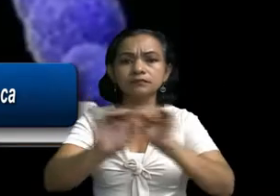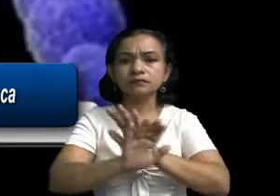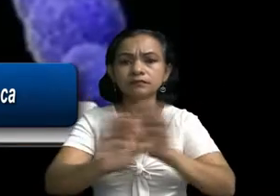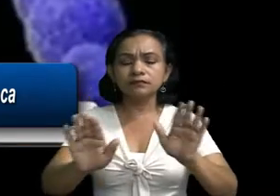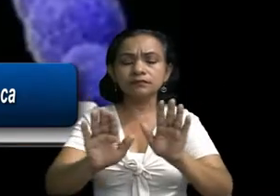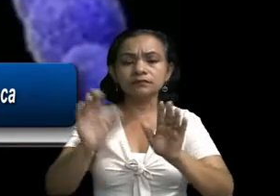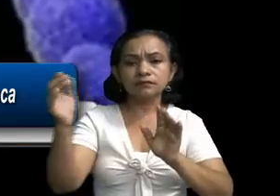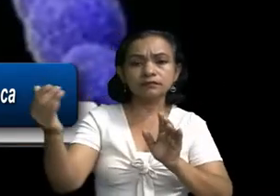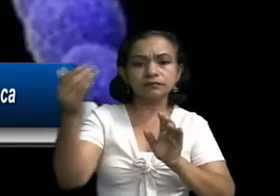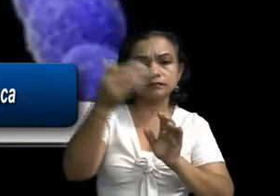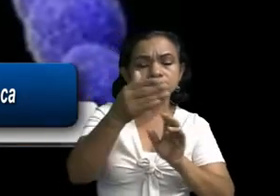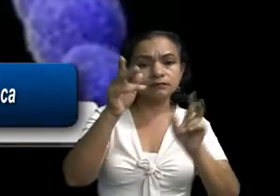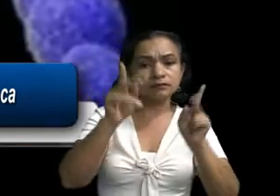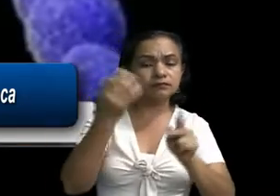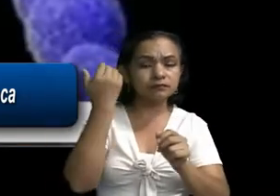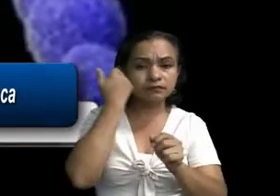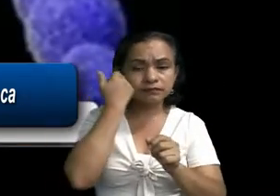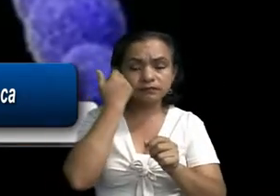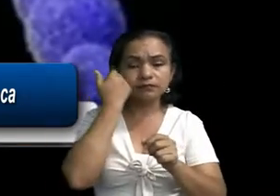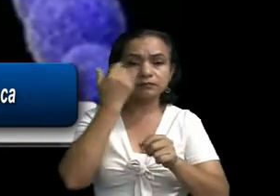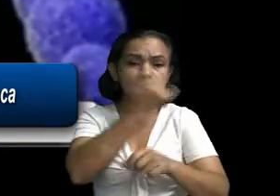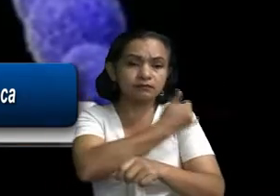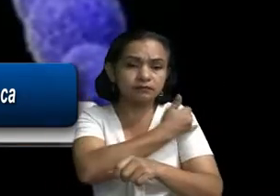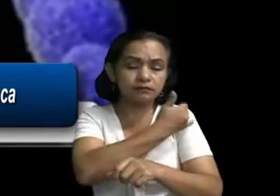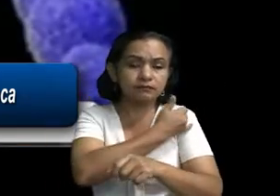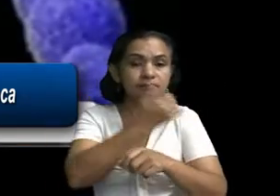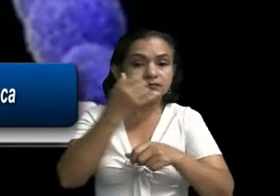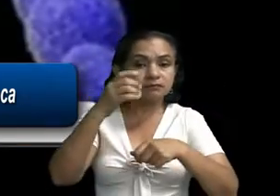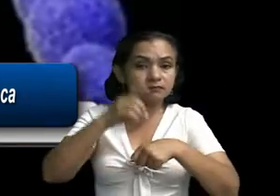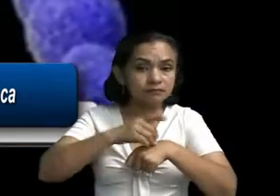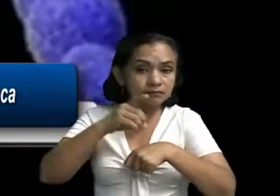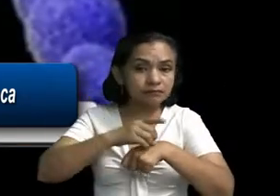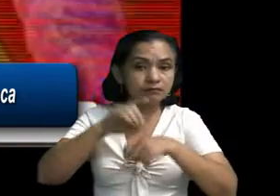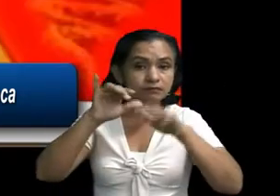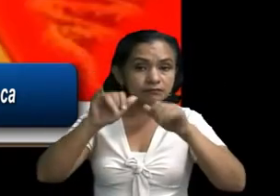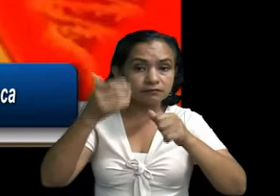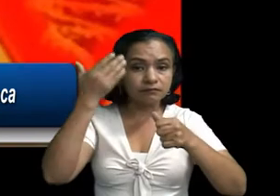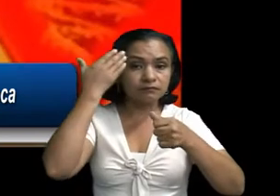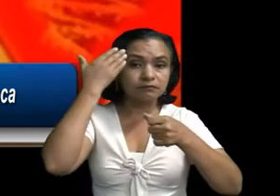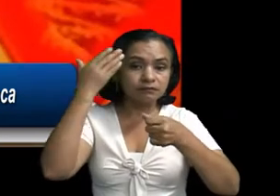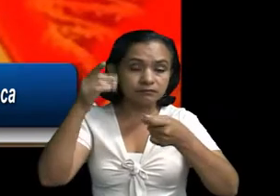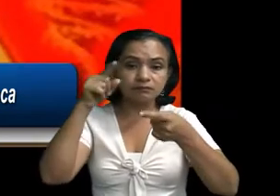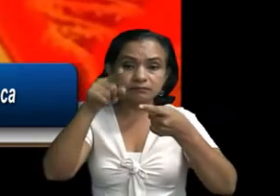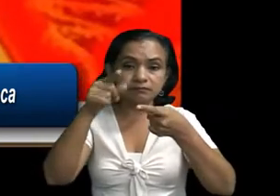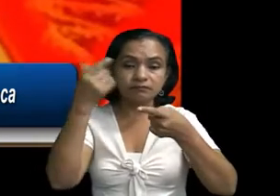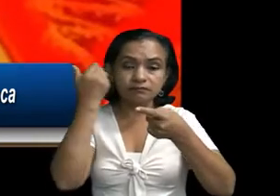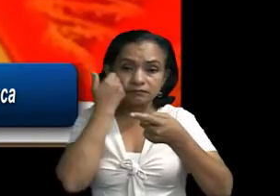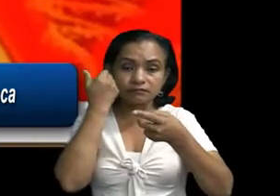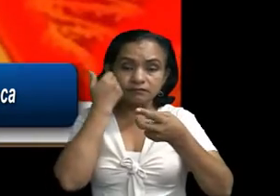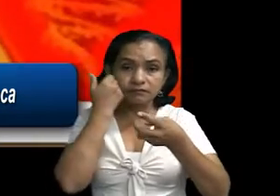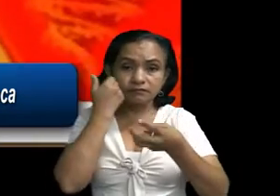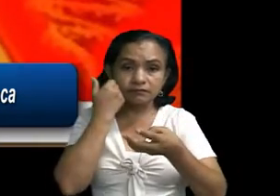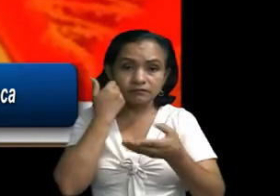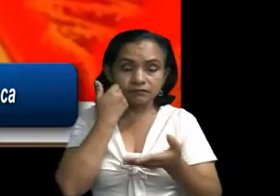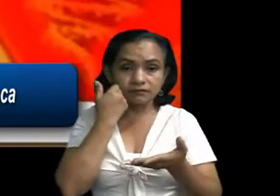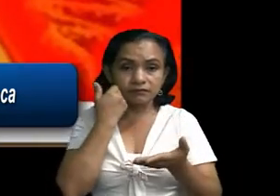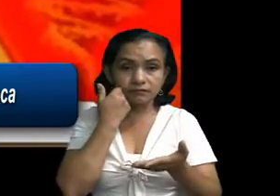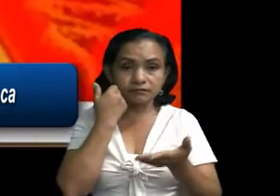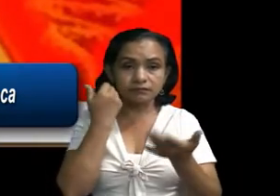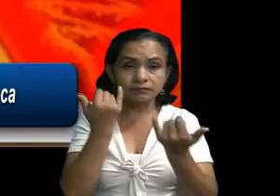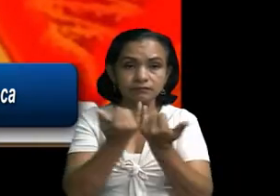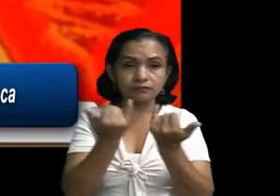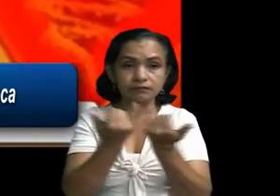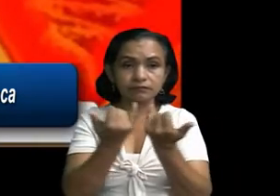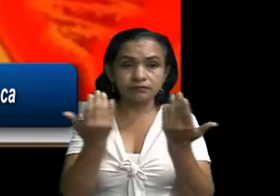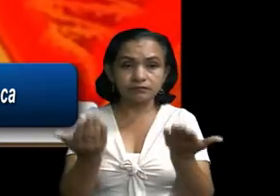el paciente al hospital, a la consulta, ustedes ya tienen conocimiento de que se trata de una bacteria